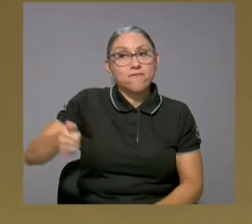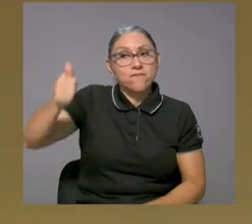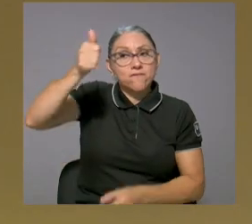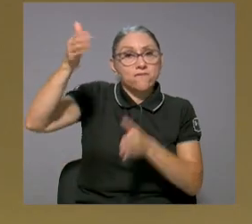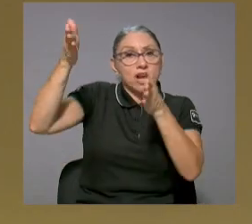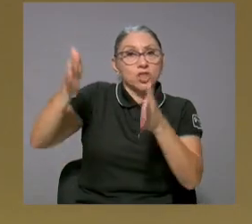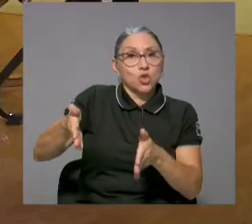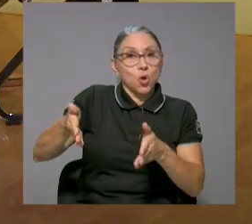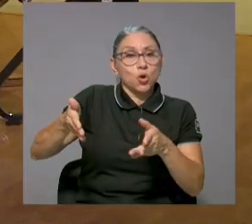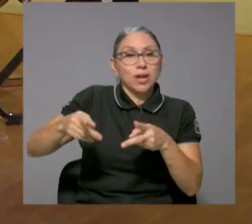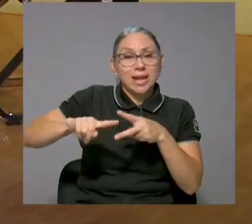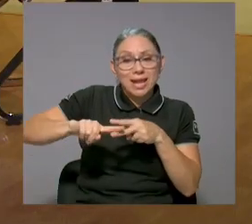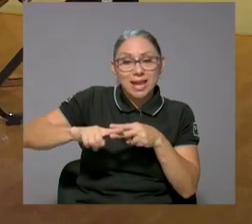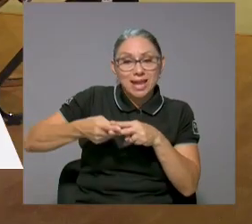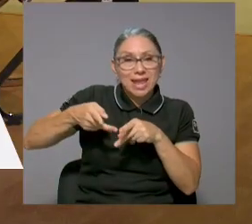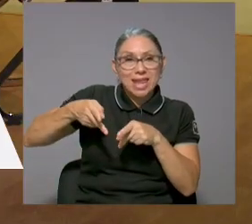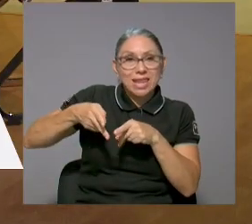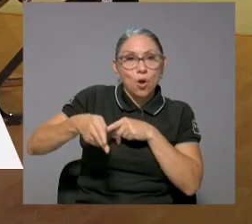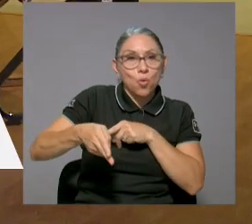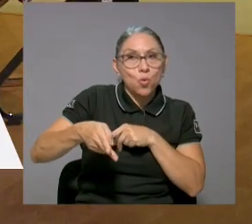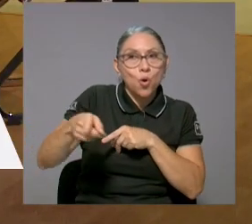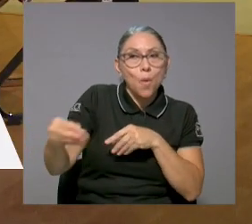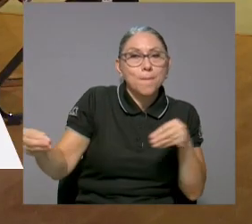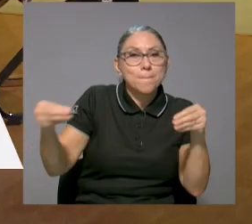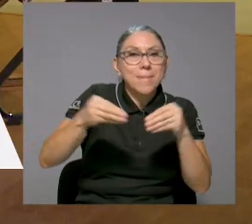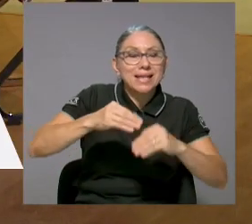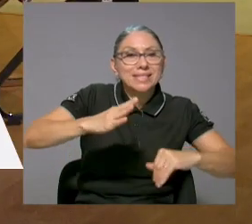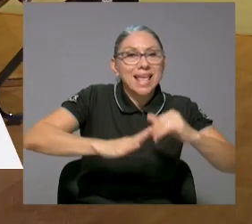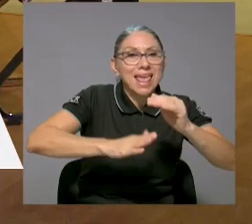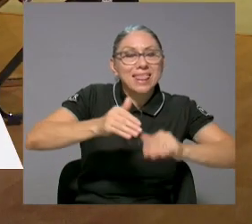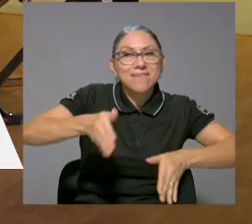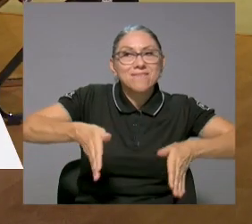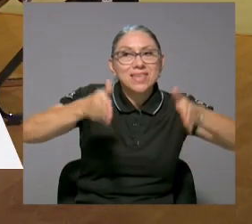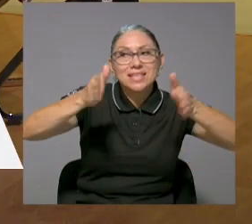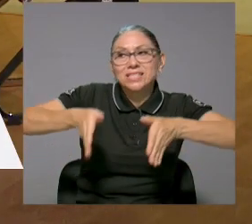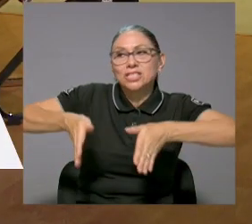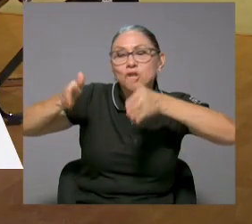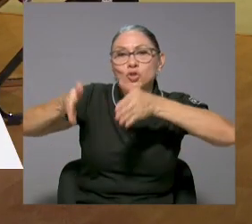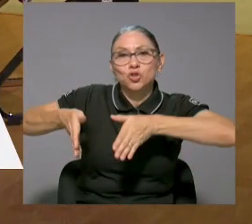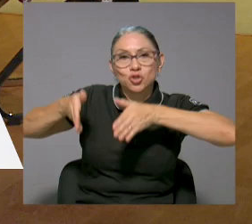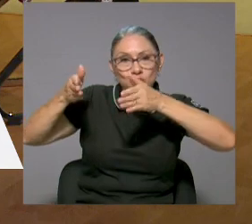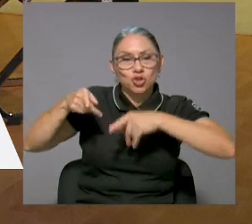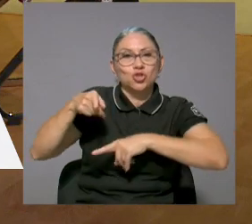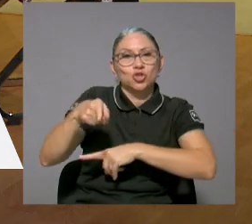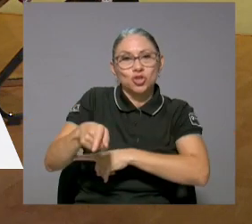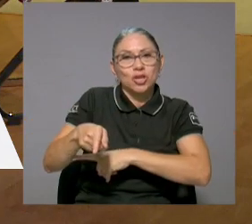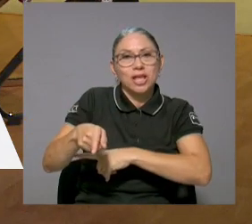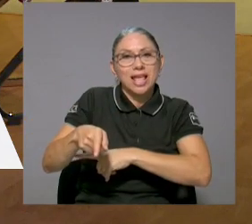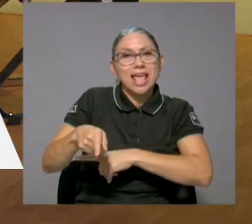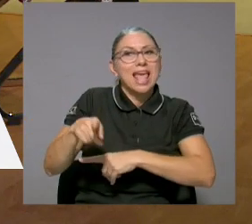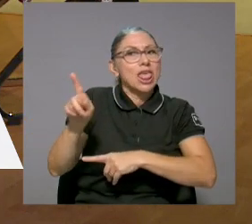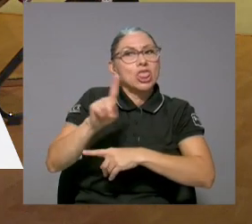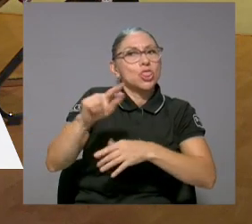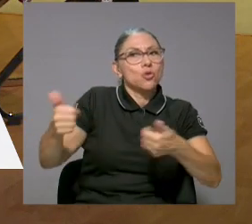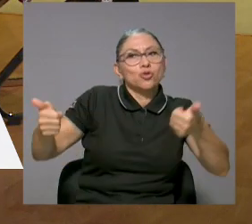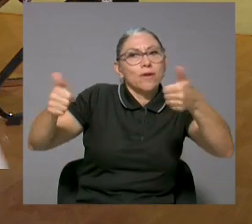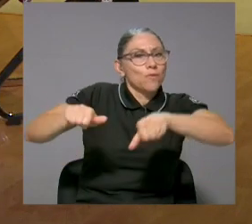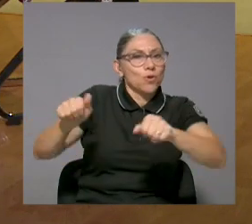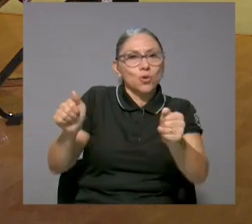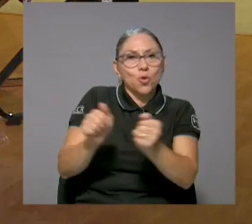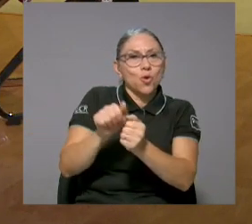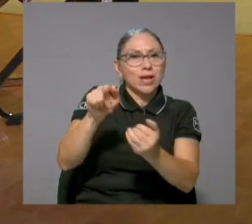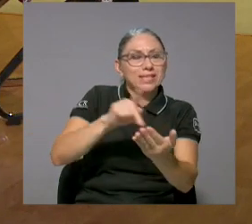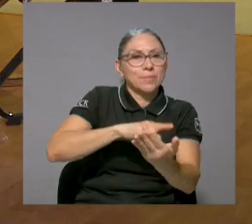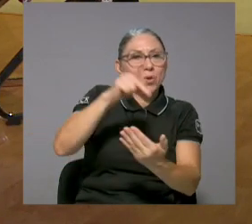tocó inaugurar más edificios, estuvo opuesto a ese programa cuando no